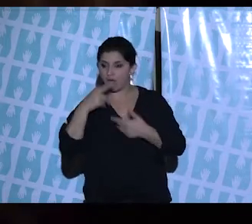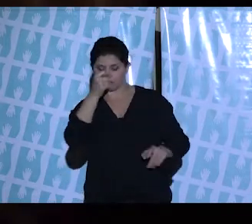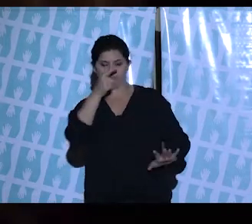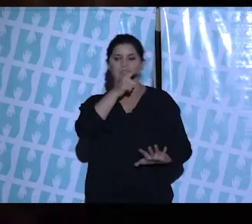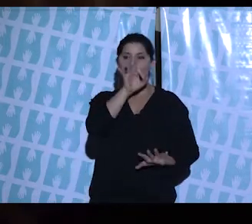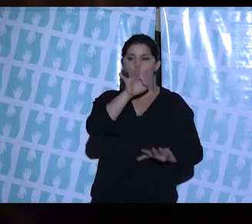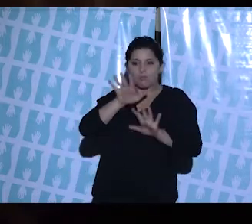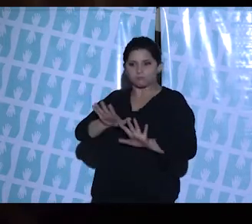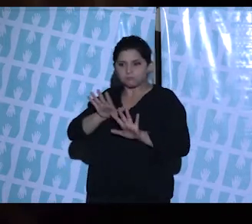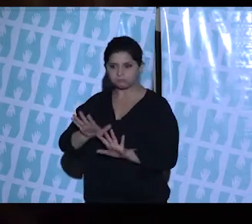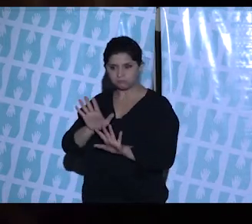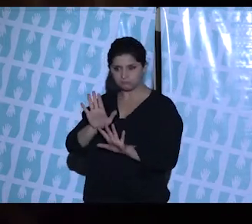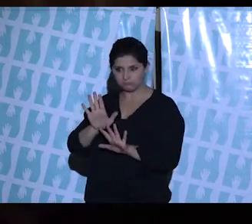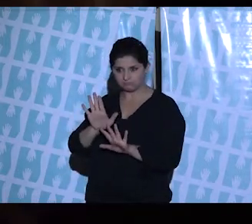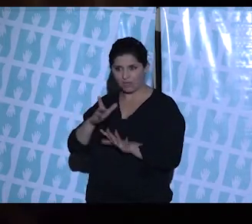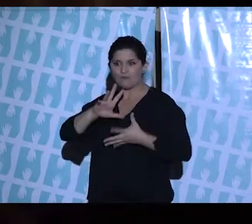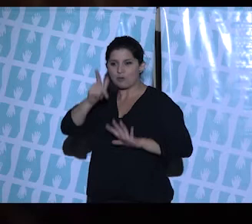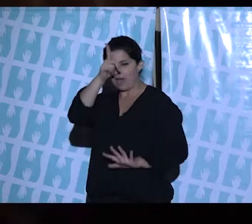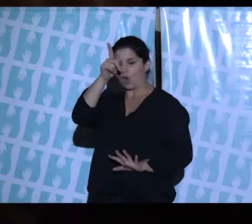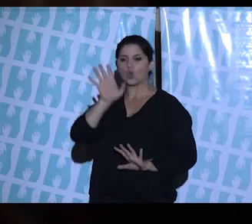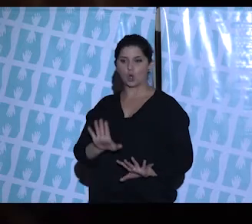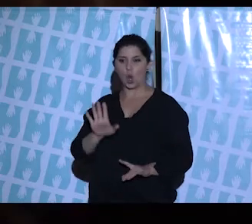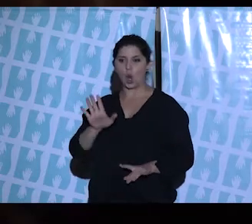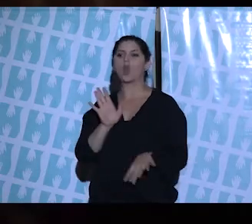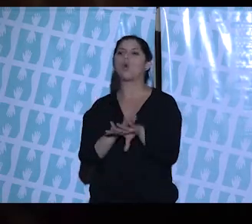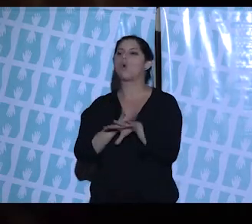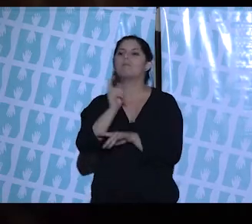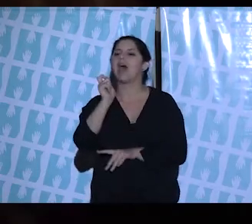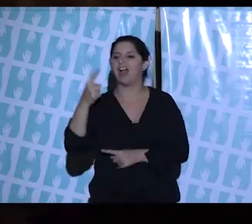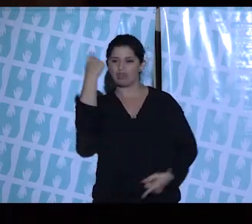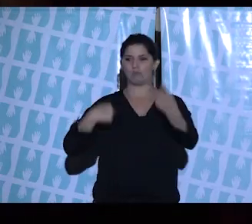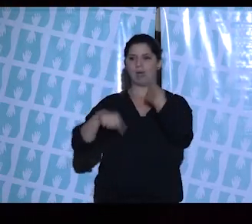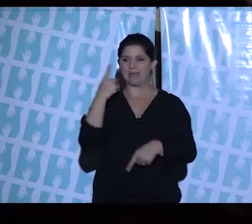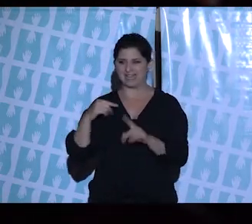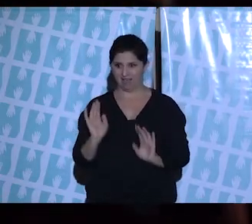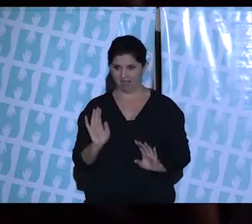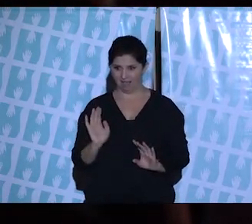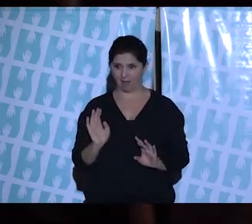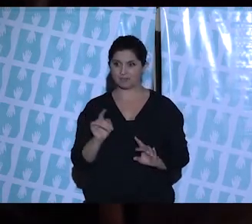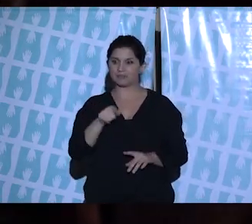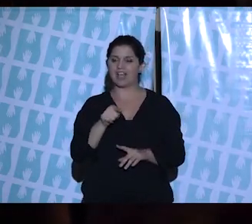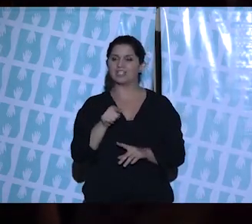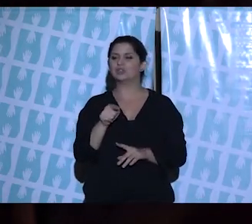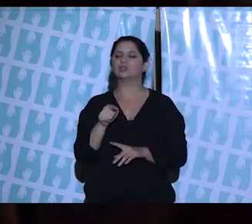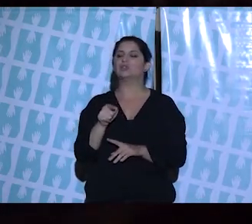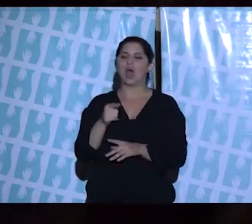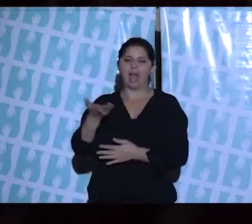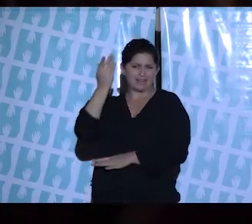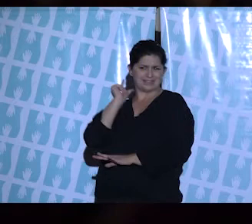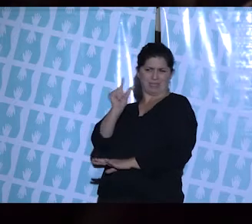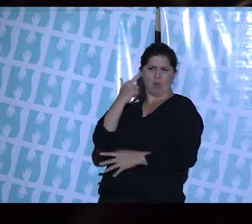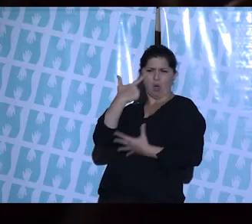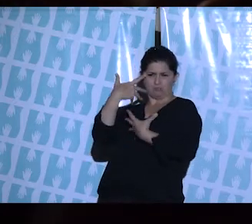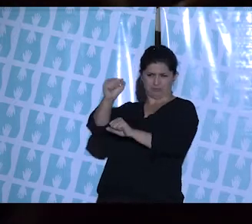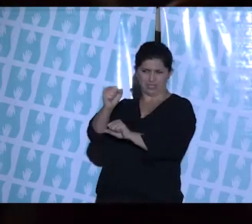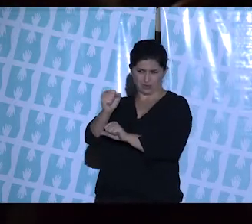la regulación del movimiento. Y estos son avances de la década del 2000, es bien reciente.